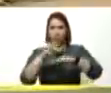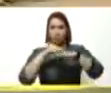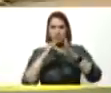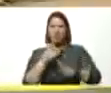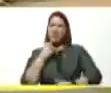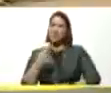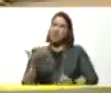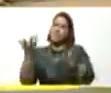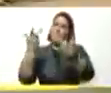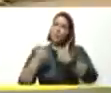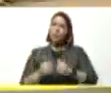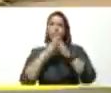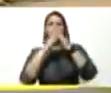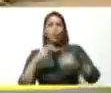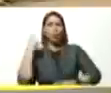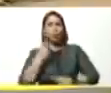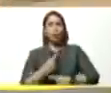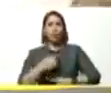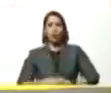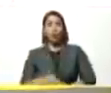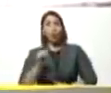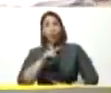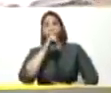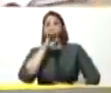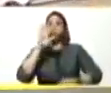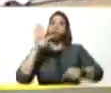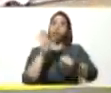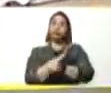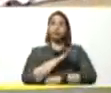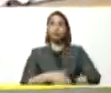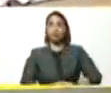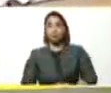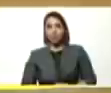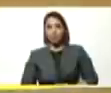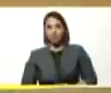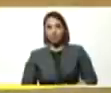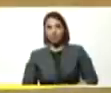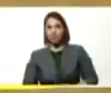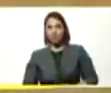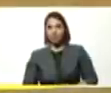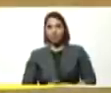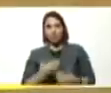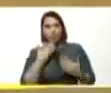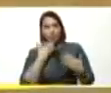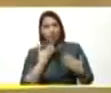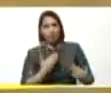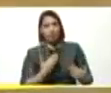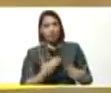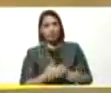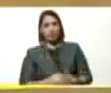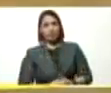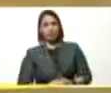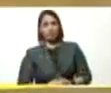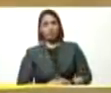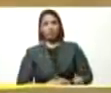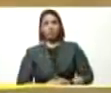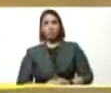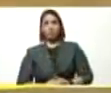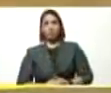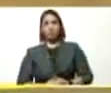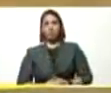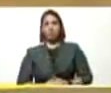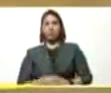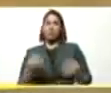diga todo lo que tenga que decir o calle para siempre. Adelante. Gracias, mi comandante presidente. Siempre todos